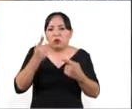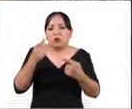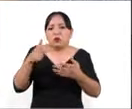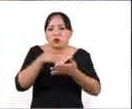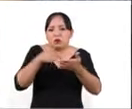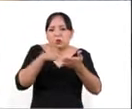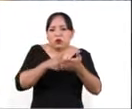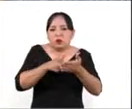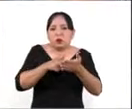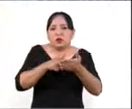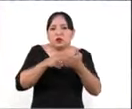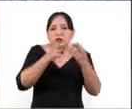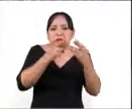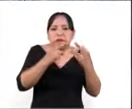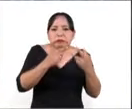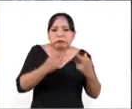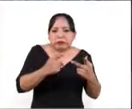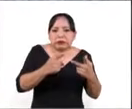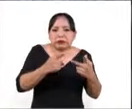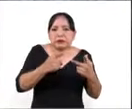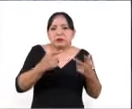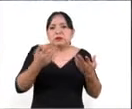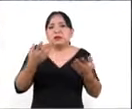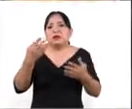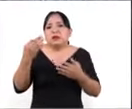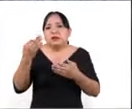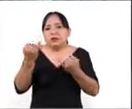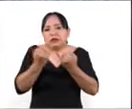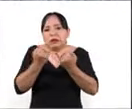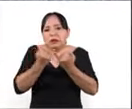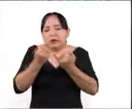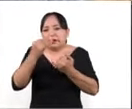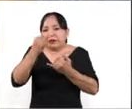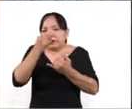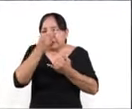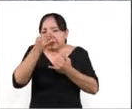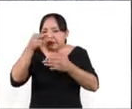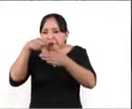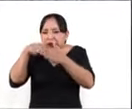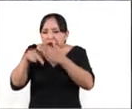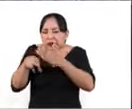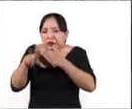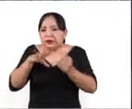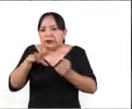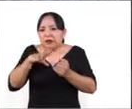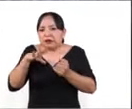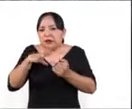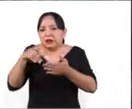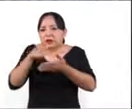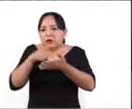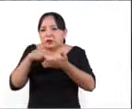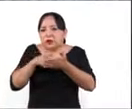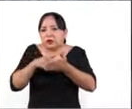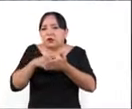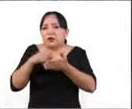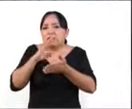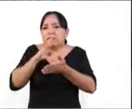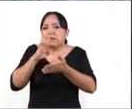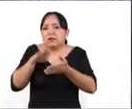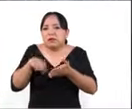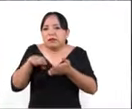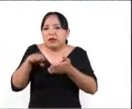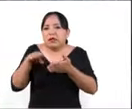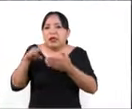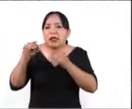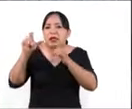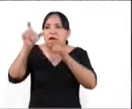aplanados, y también en San Antonio Abad, cerca del metro, también ya se acordonó la zona presuntamente por agrietamientos